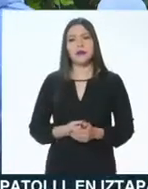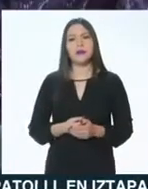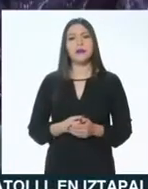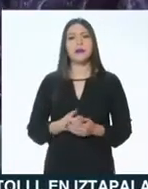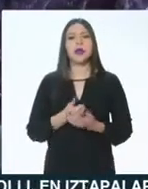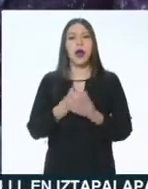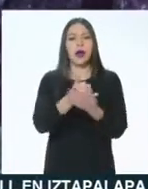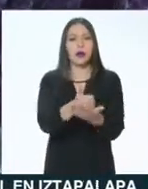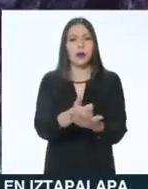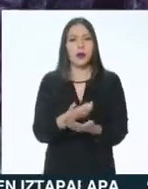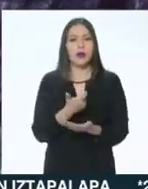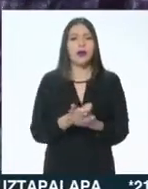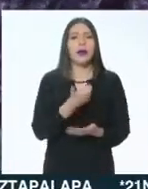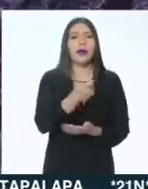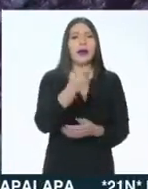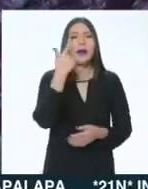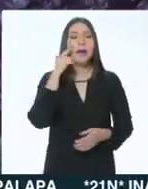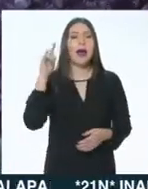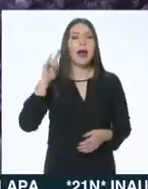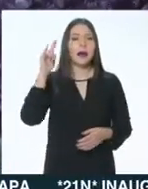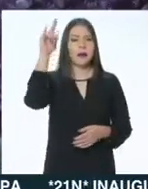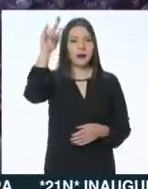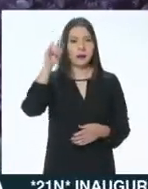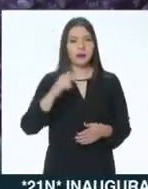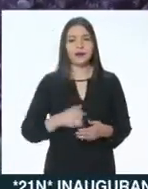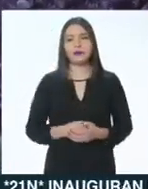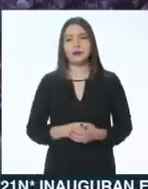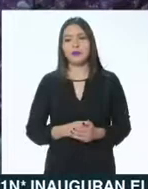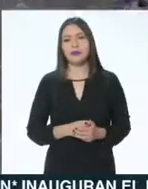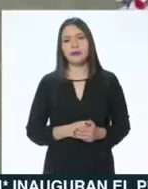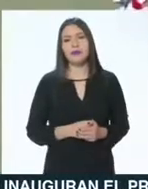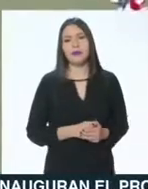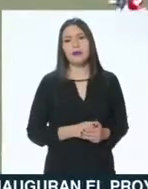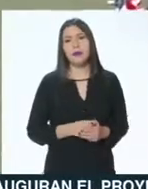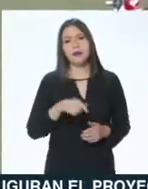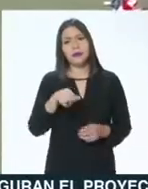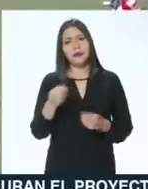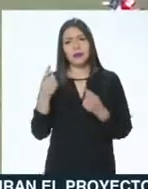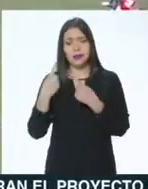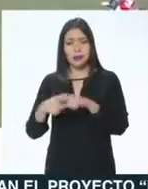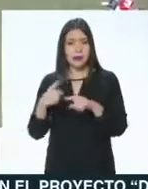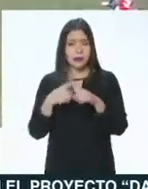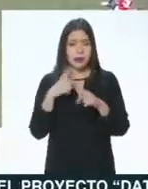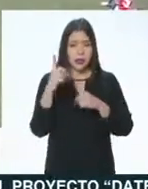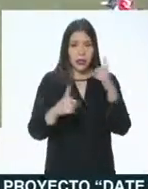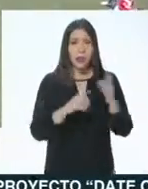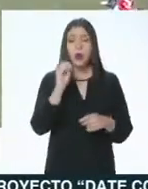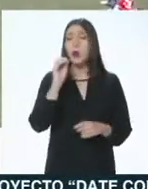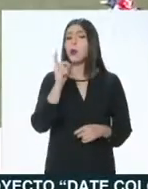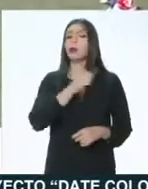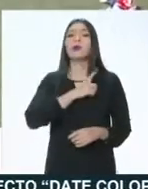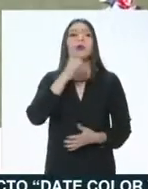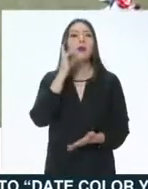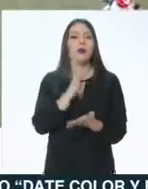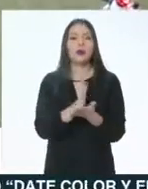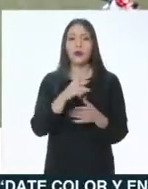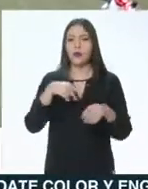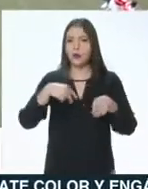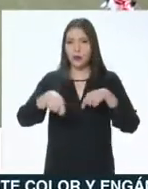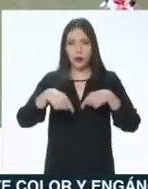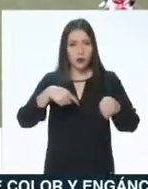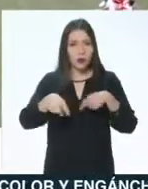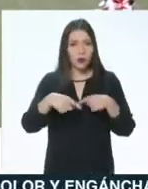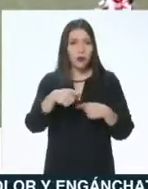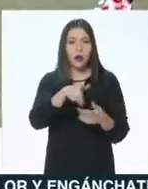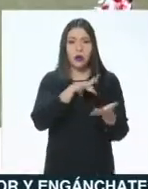avión. No, y también, Iván, hay muchas disciplinas, o solo es el fútbol, para quien nos vea, ¿solo te